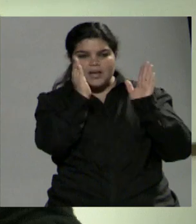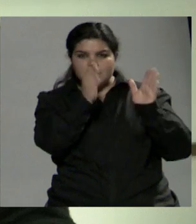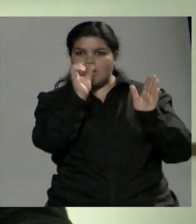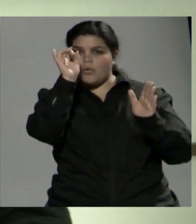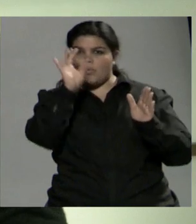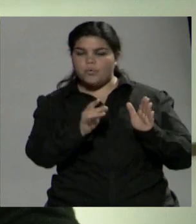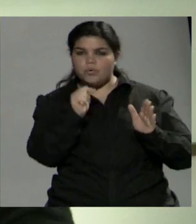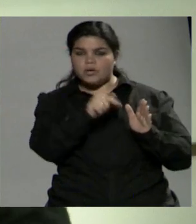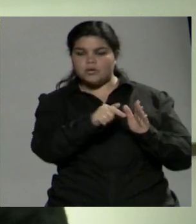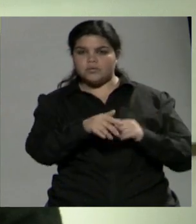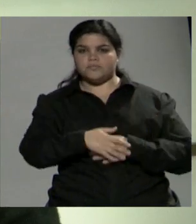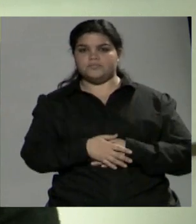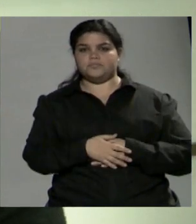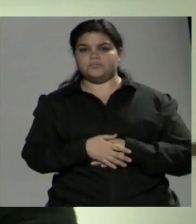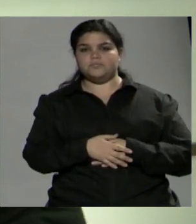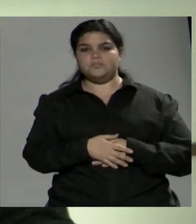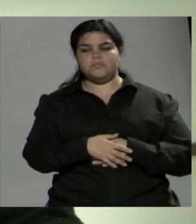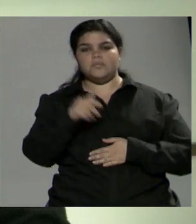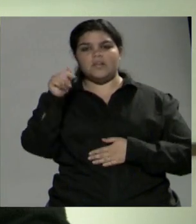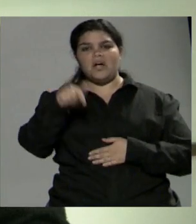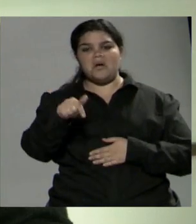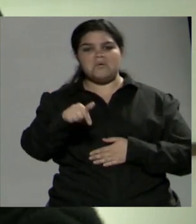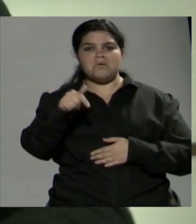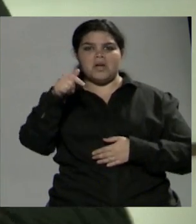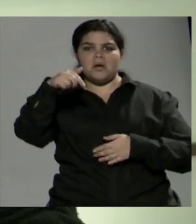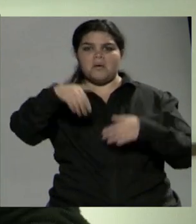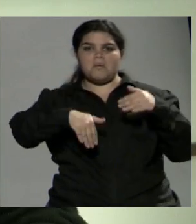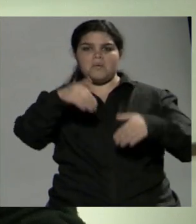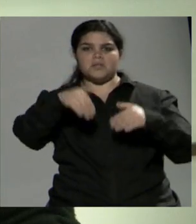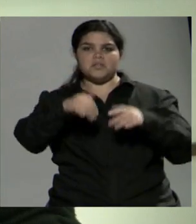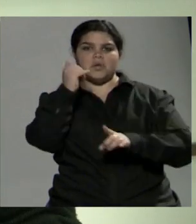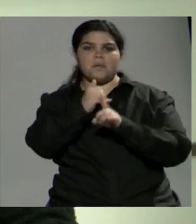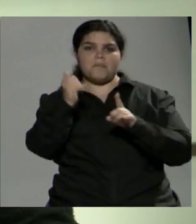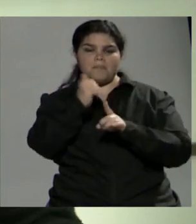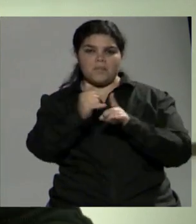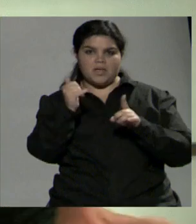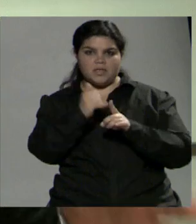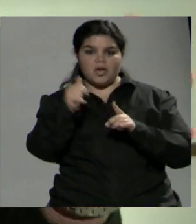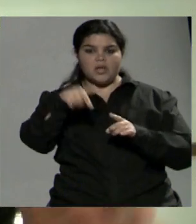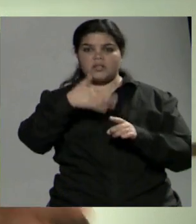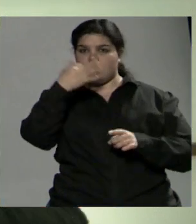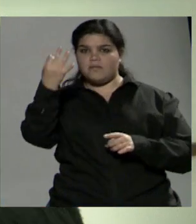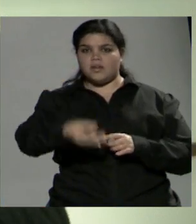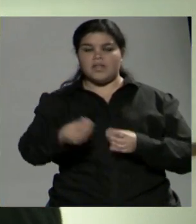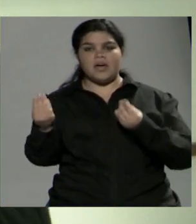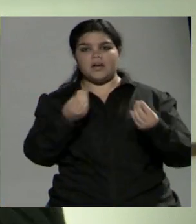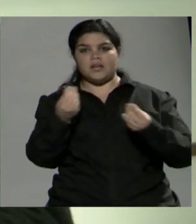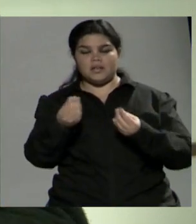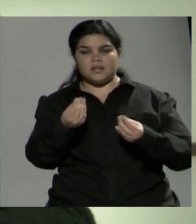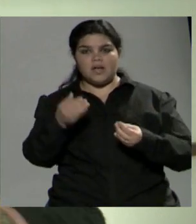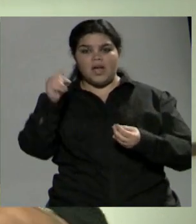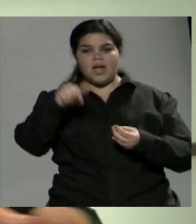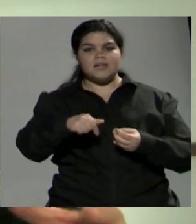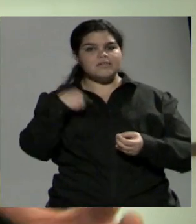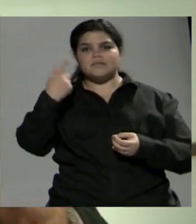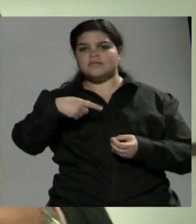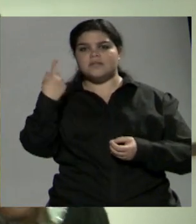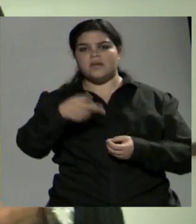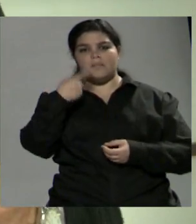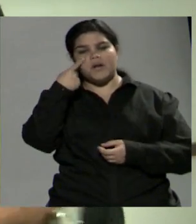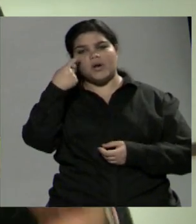terminado nacionalizando una confrontación que era de una sola provincia en el país. A